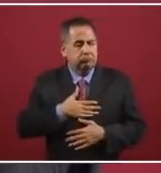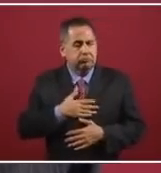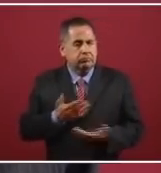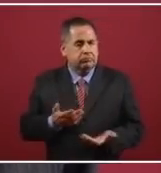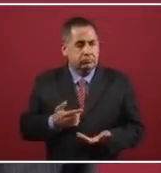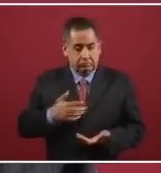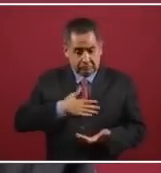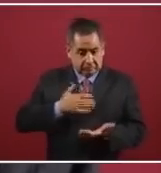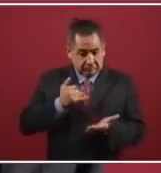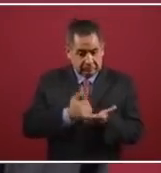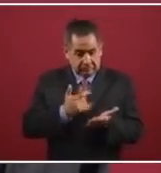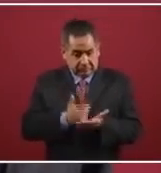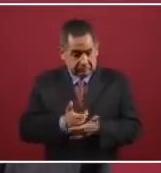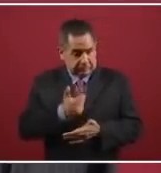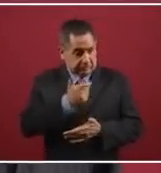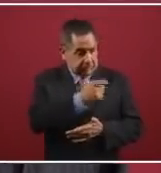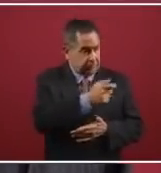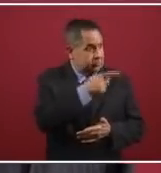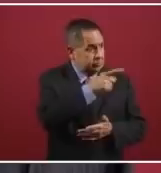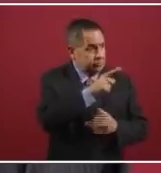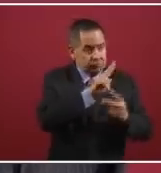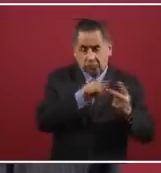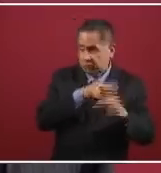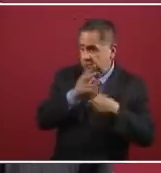impuestos no sean utilizados